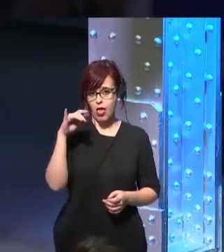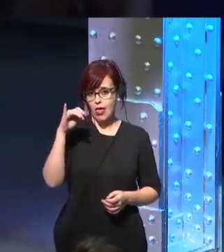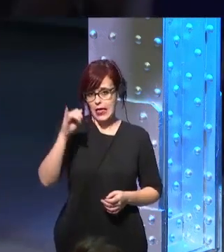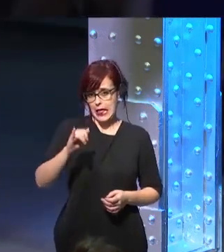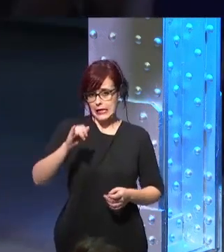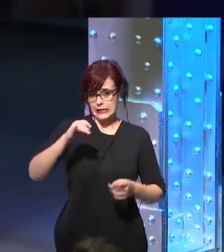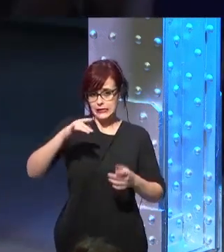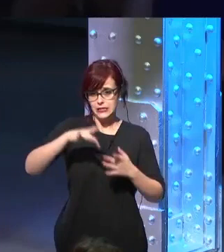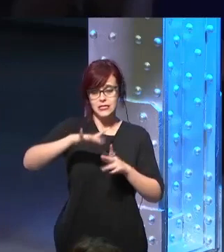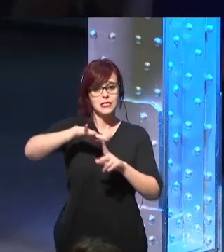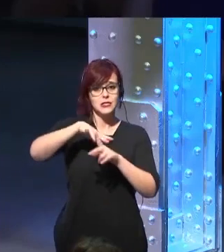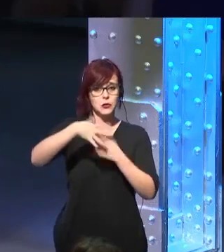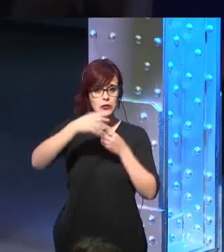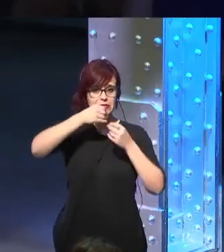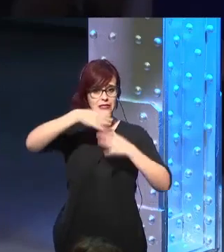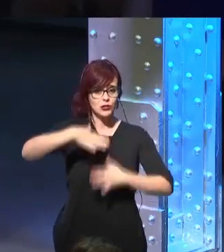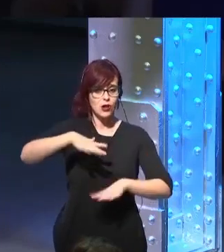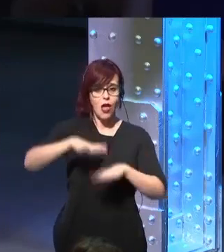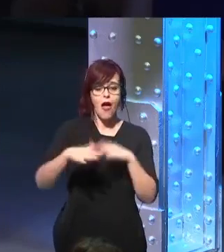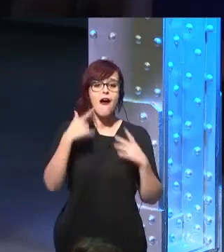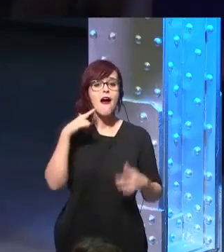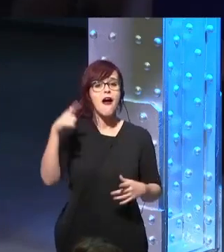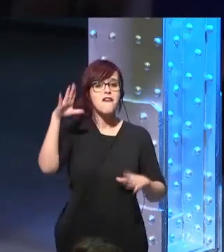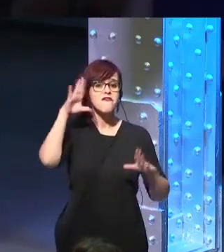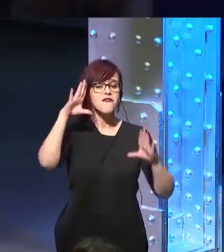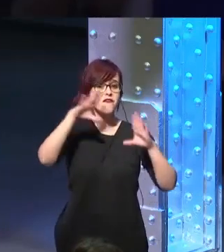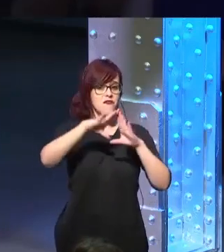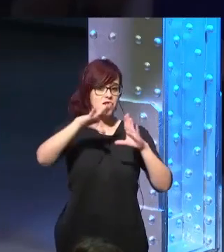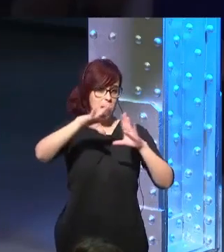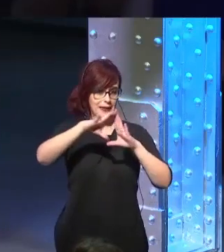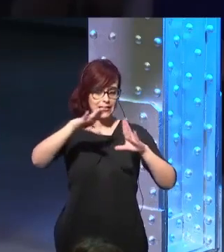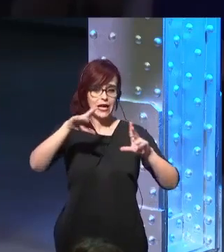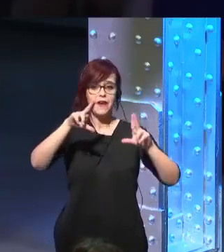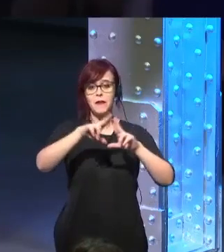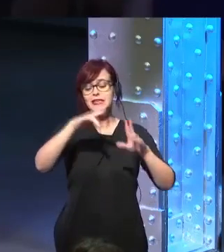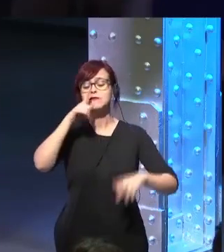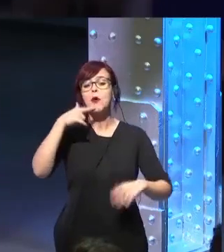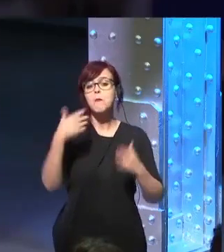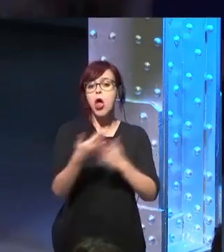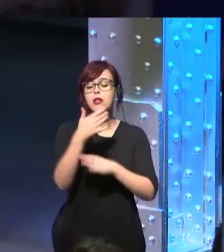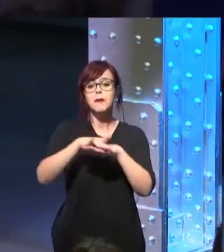Ha habido muchas ocasiones en el feminismo moderno donde teóricas han reclamado